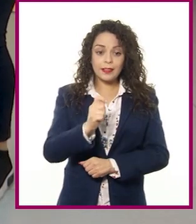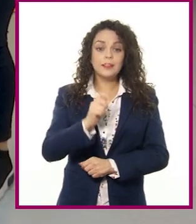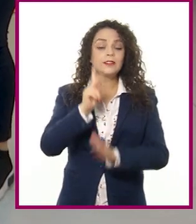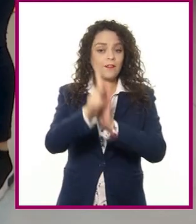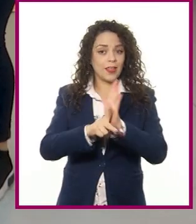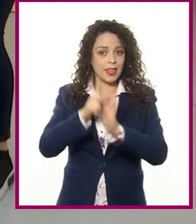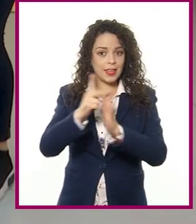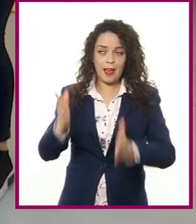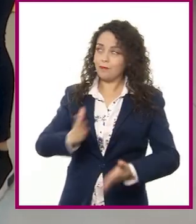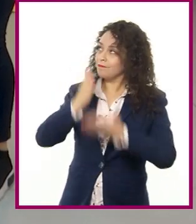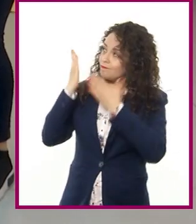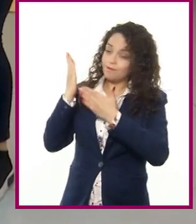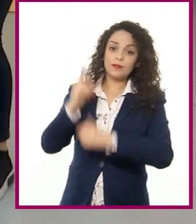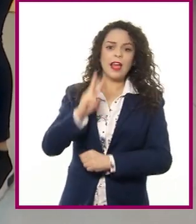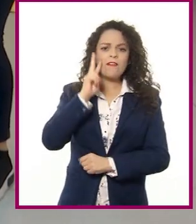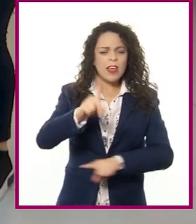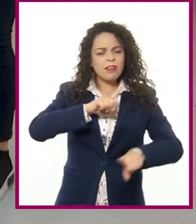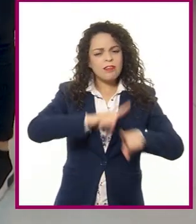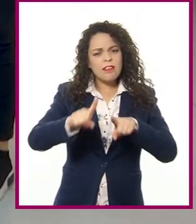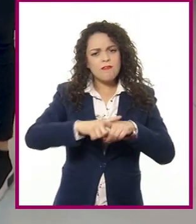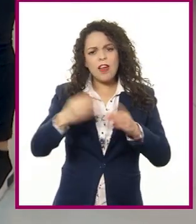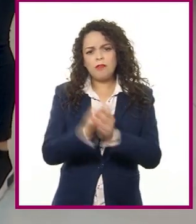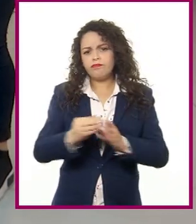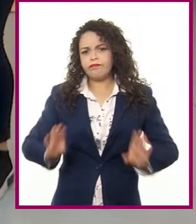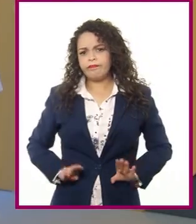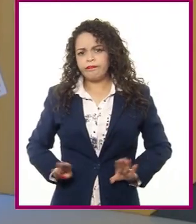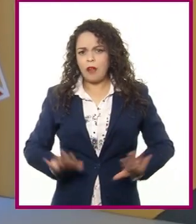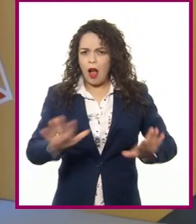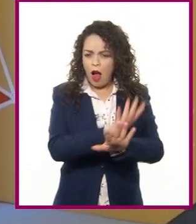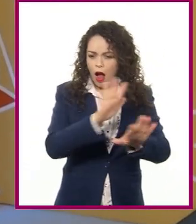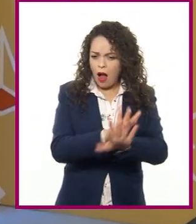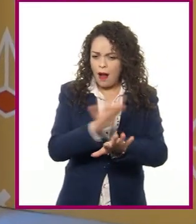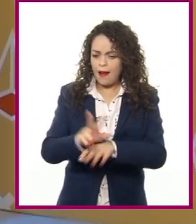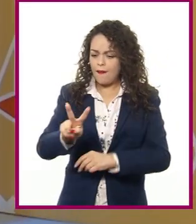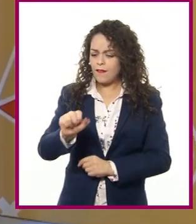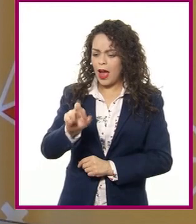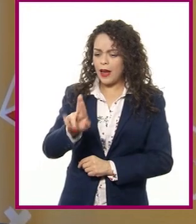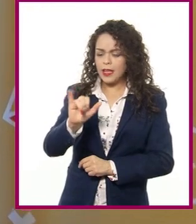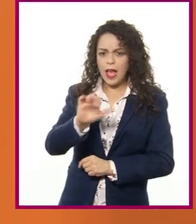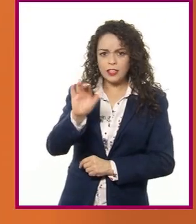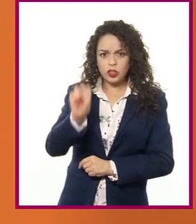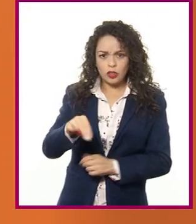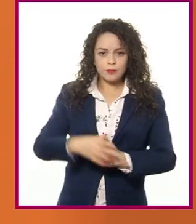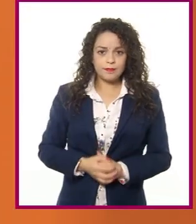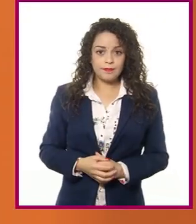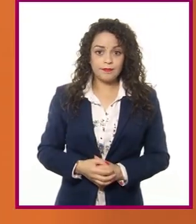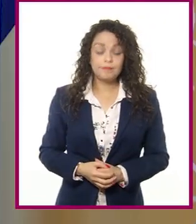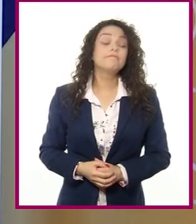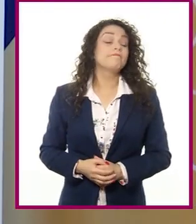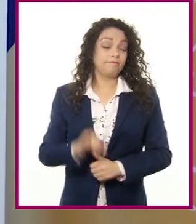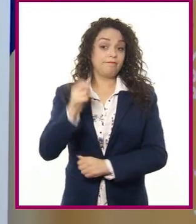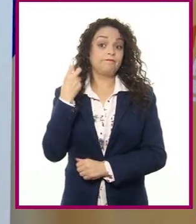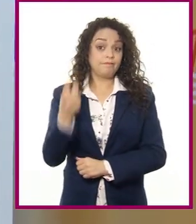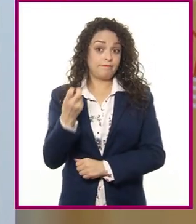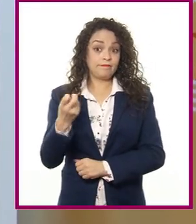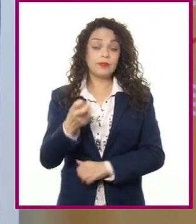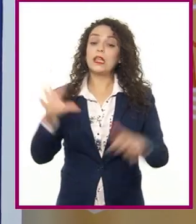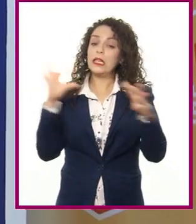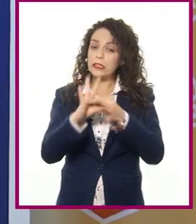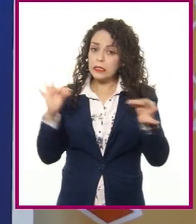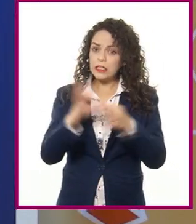audiovisual, en donde se muestran los diferentes tipos de variación. Así es, Leslie. En este audiovisual se explica